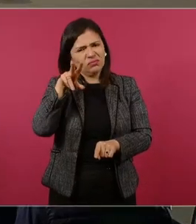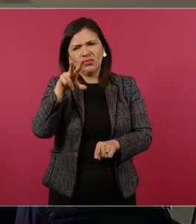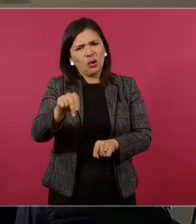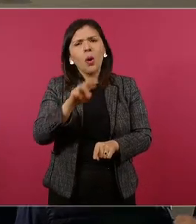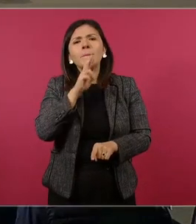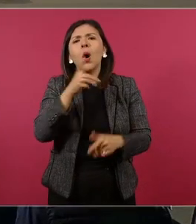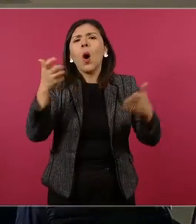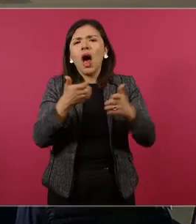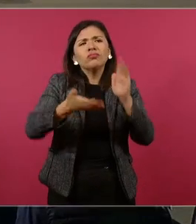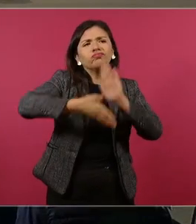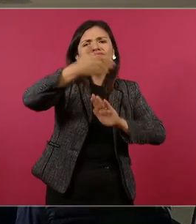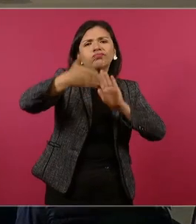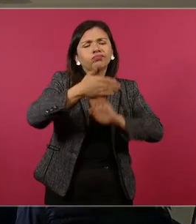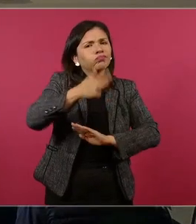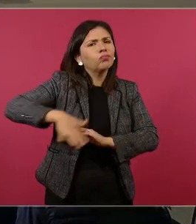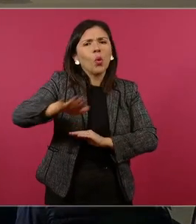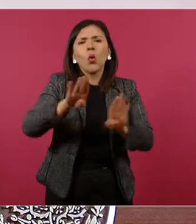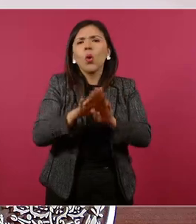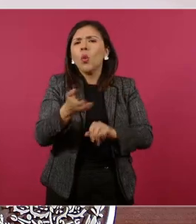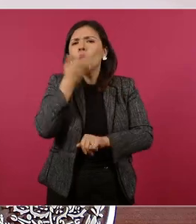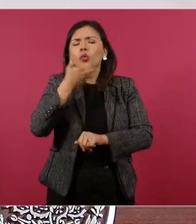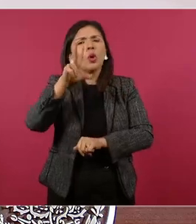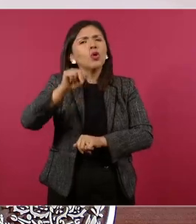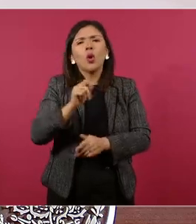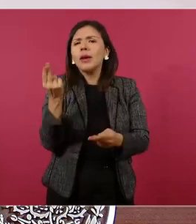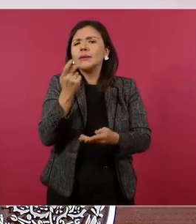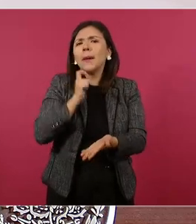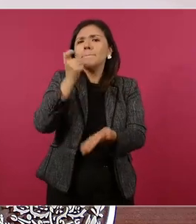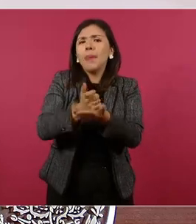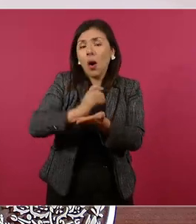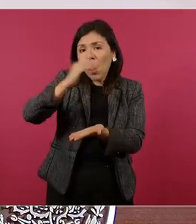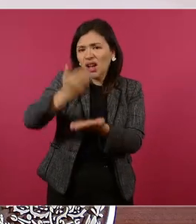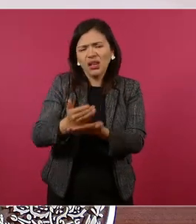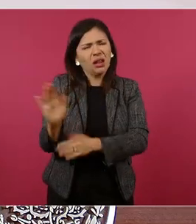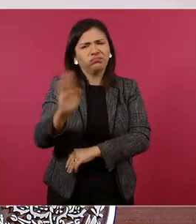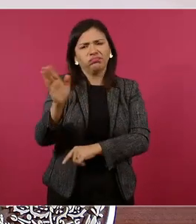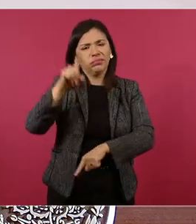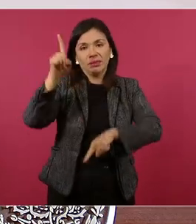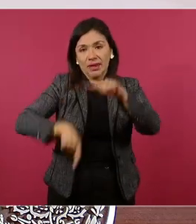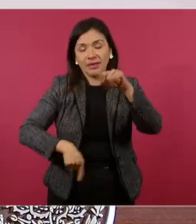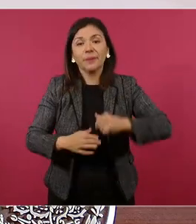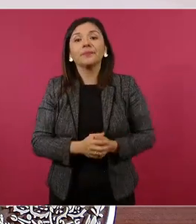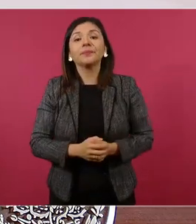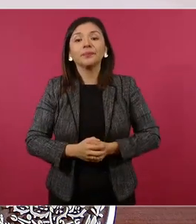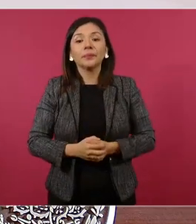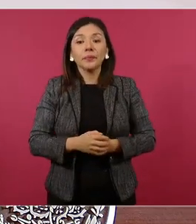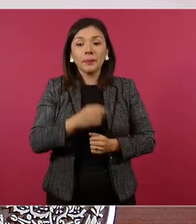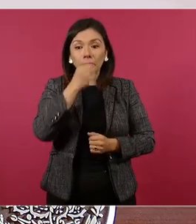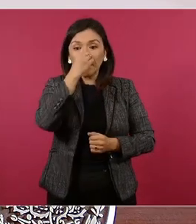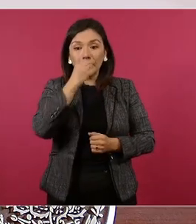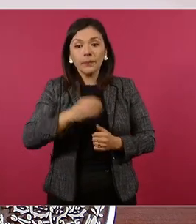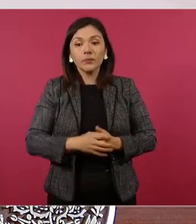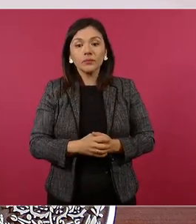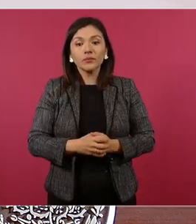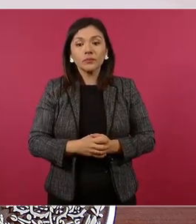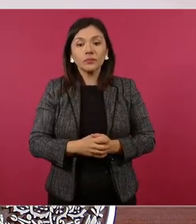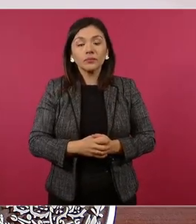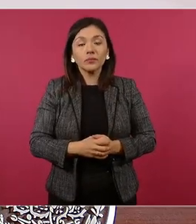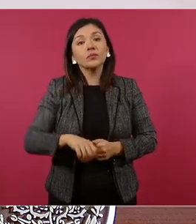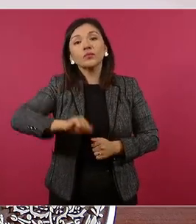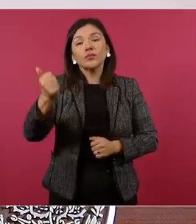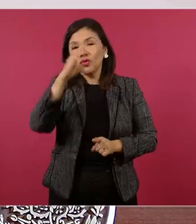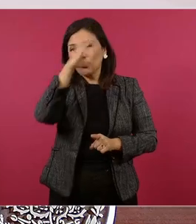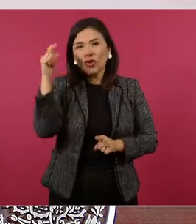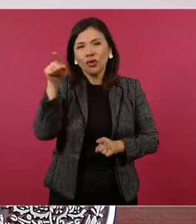a través de obra pública tradicional y libre de peaje en la siguiente lámina están algunas fotos respecto a Pachuca